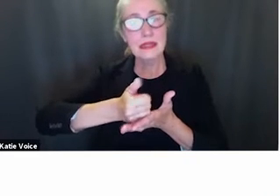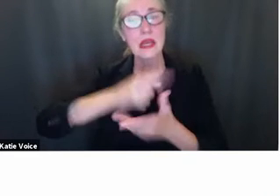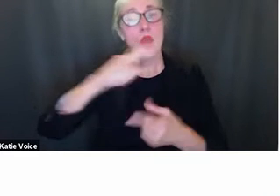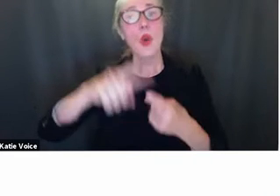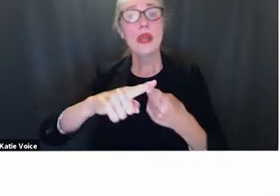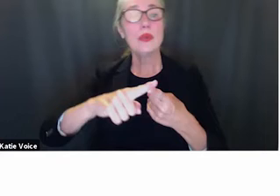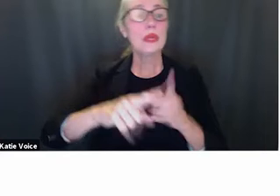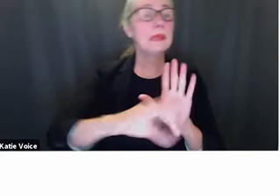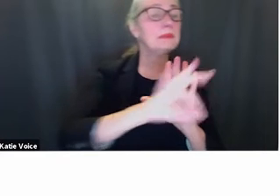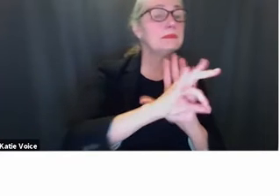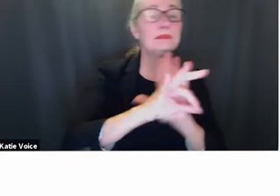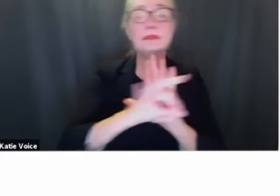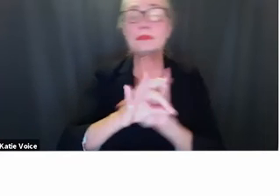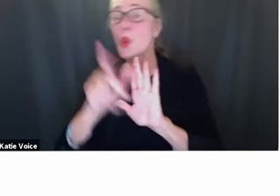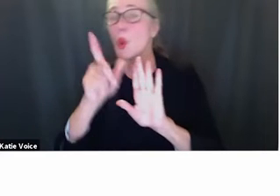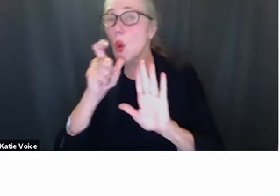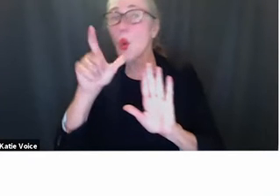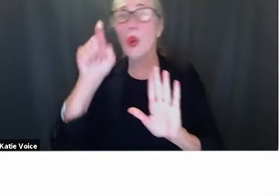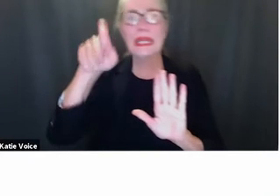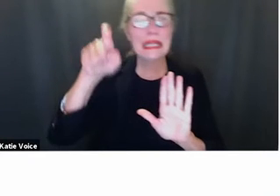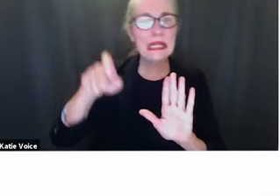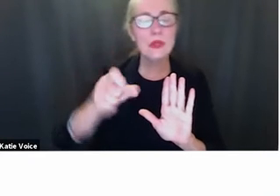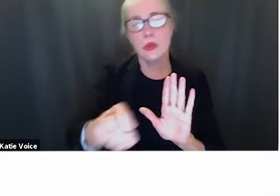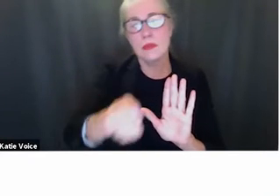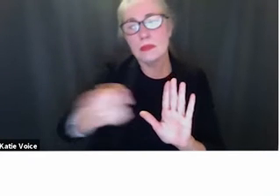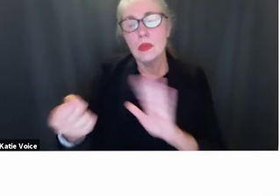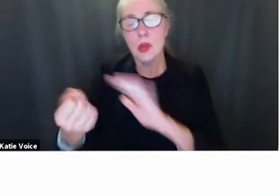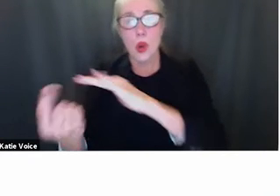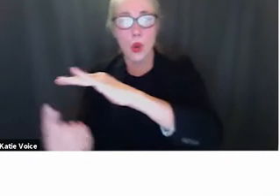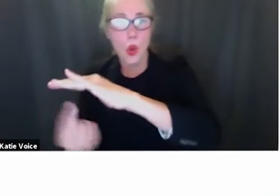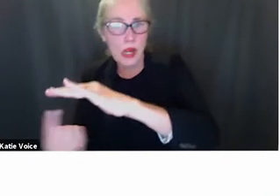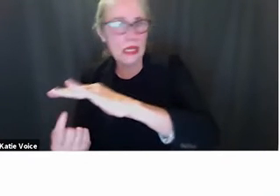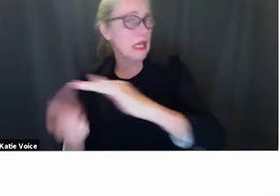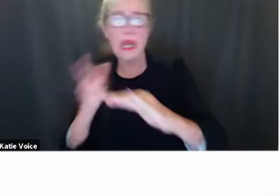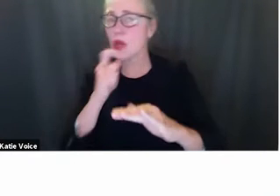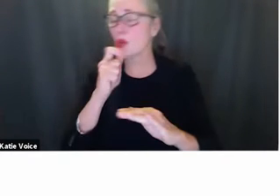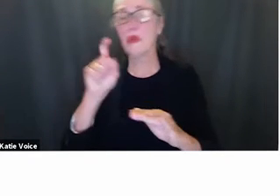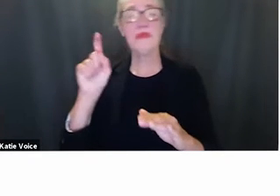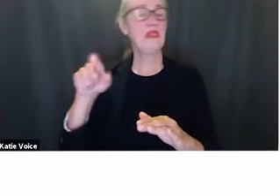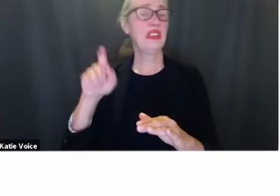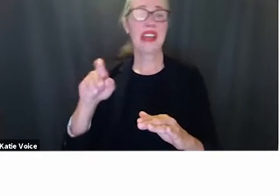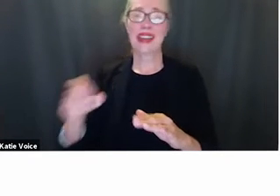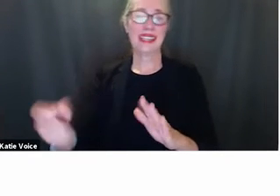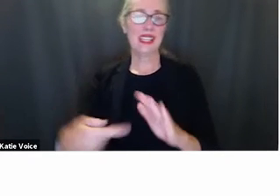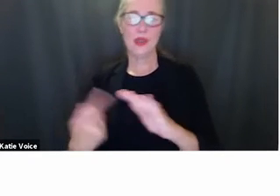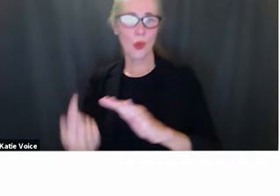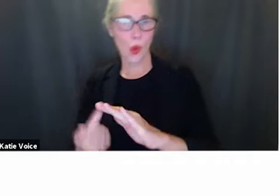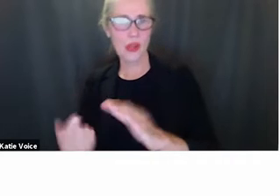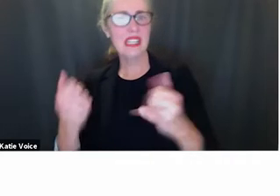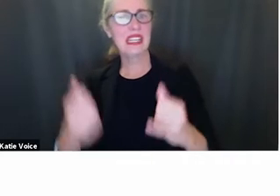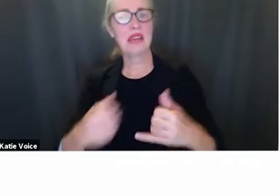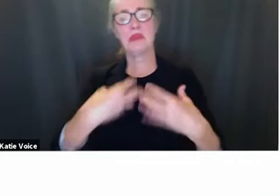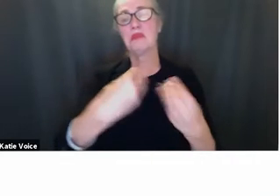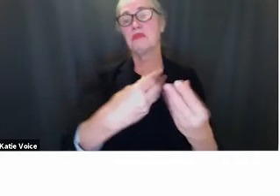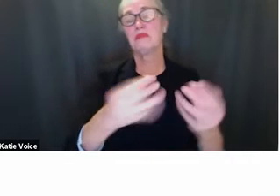más nos ayuda a identificar a quién tenemos que poner en cuarentena y quién no tiene que ponerse en cuarentena.